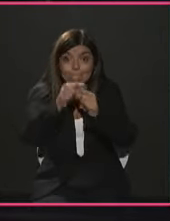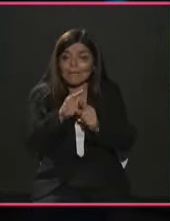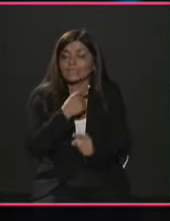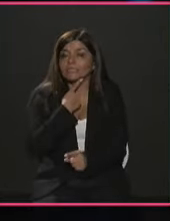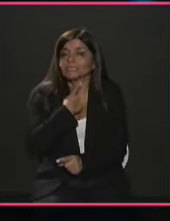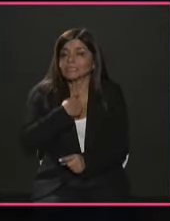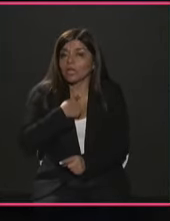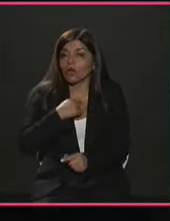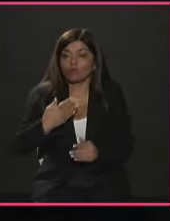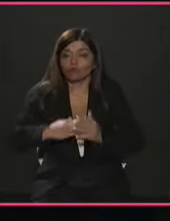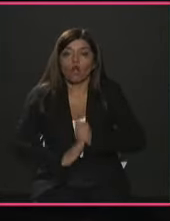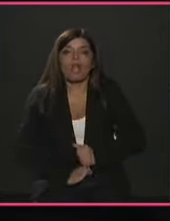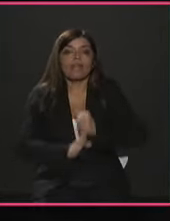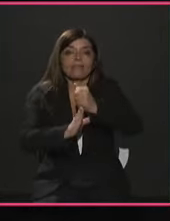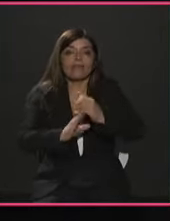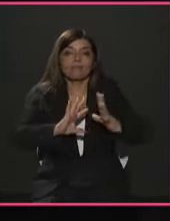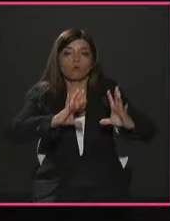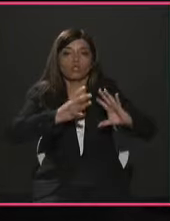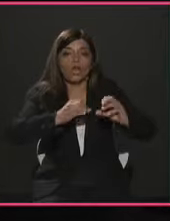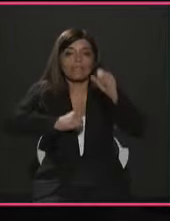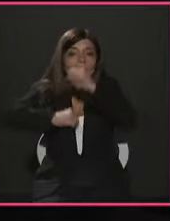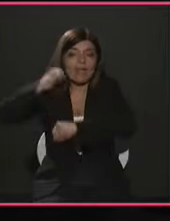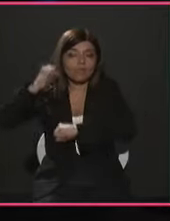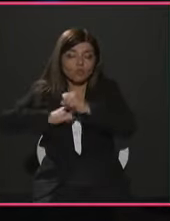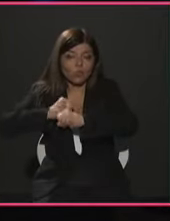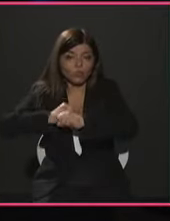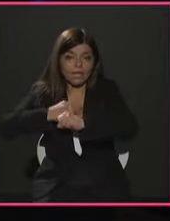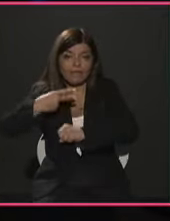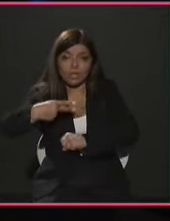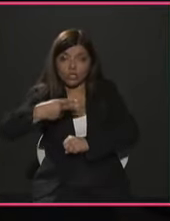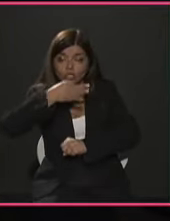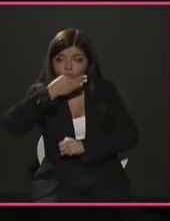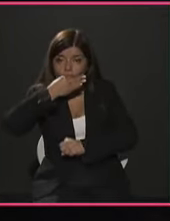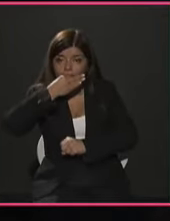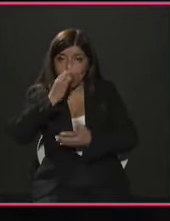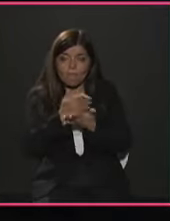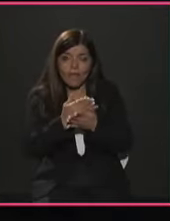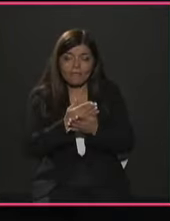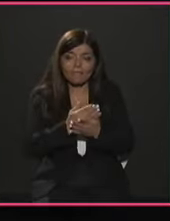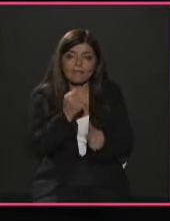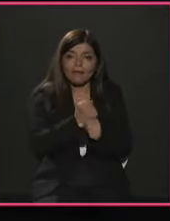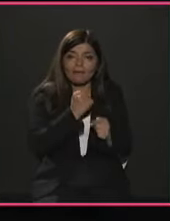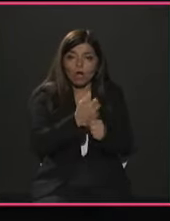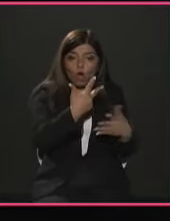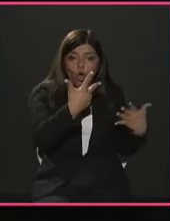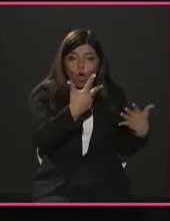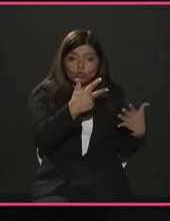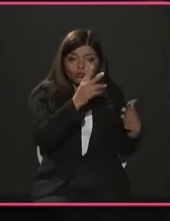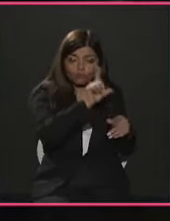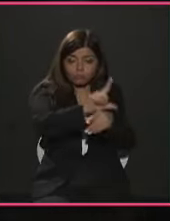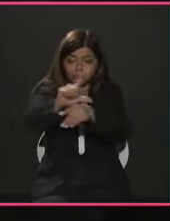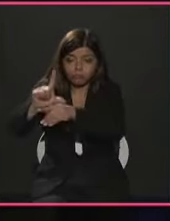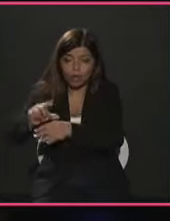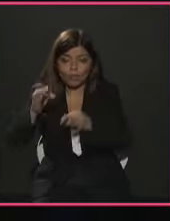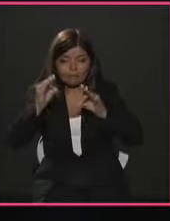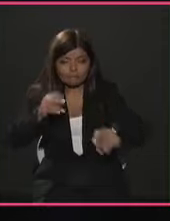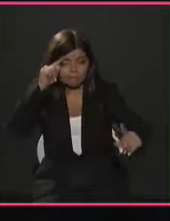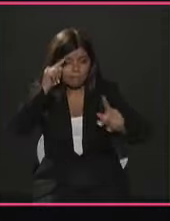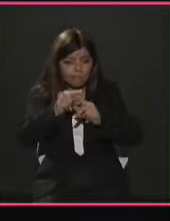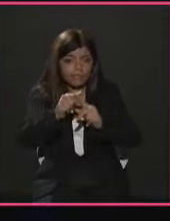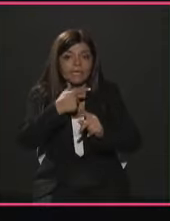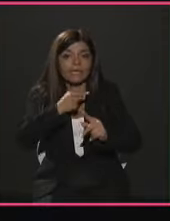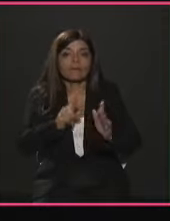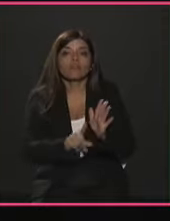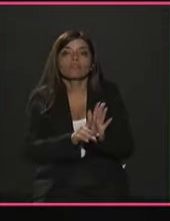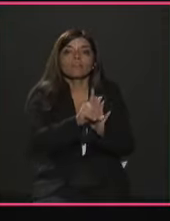ser líderes mundiales en esta industria eh tenemos un plan de trabajo en ocho frentes muy exhaustivo eh queremos desarrollar al menos